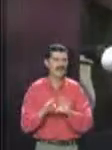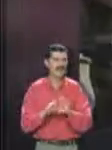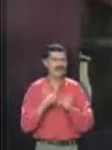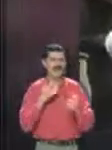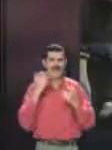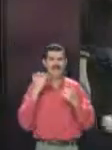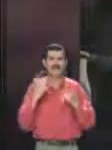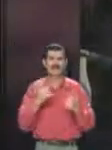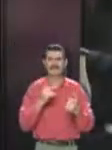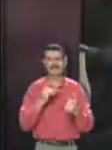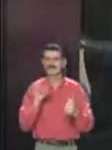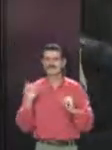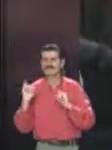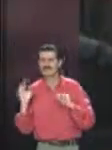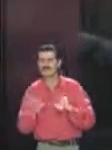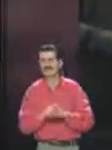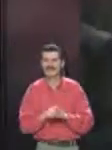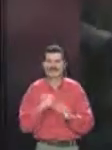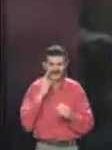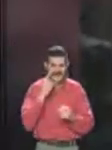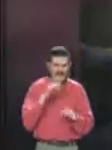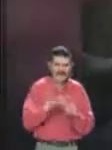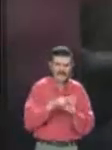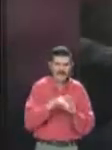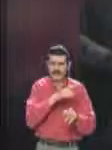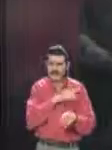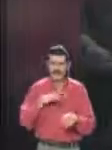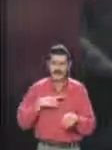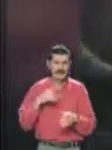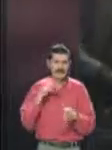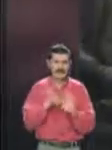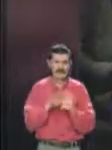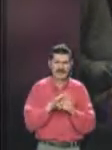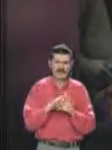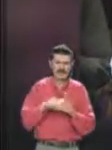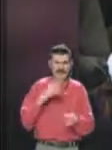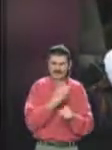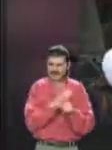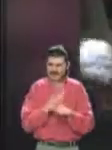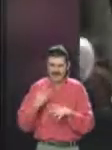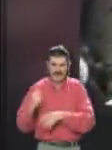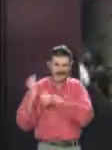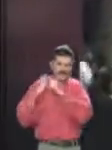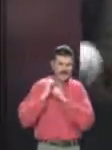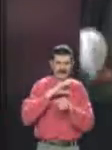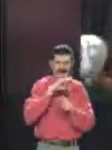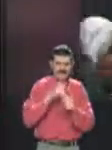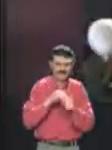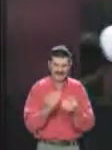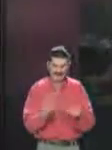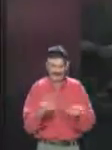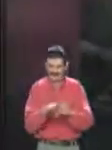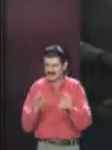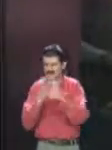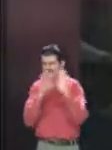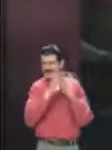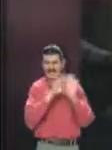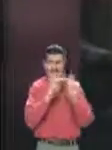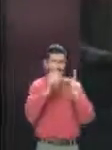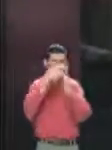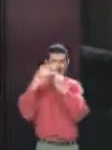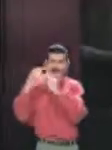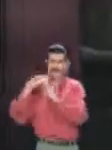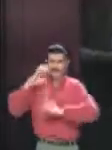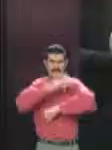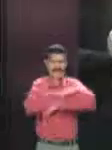¡Ay! ¡Tenemos que protegernos! Mira, Ifu, tenemos que guardar todos los costales. Ajá. Y cerrar muy